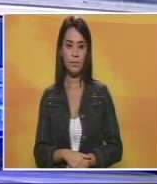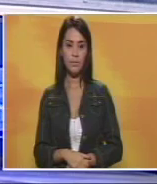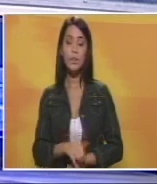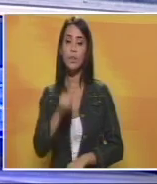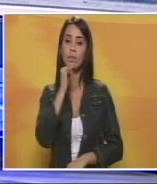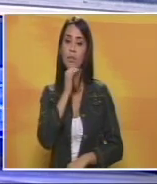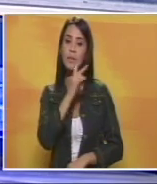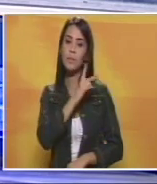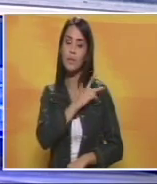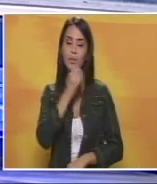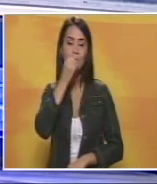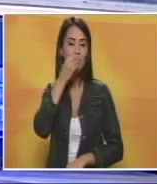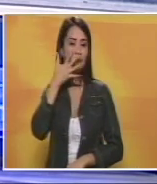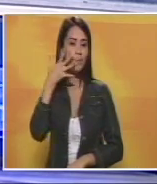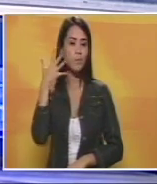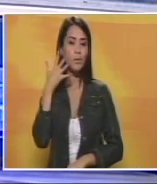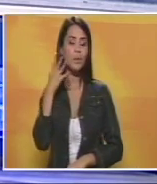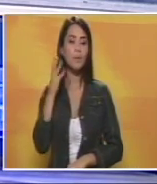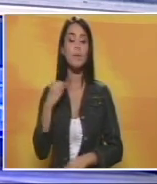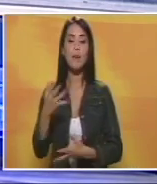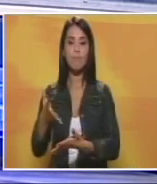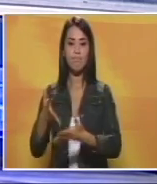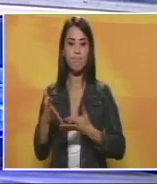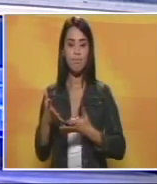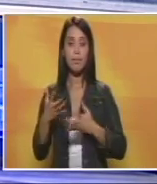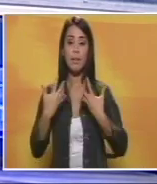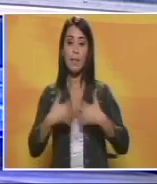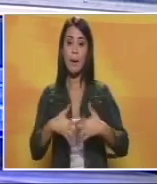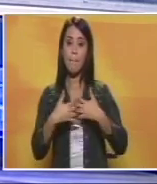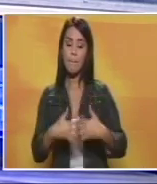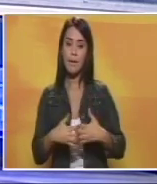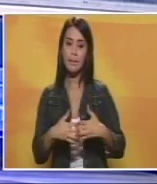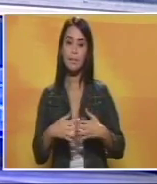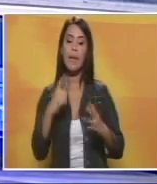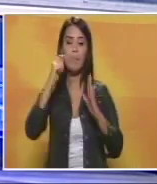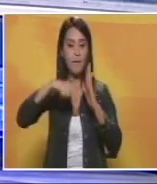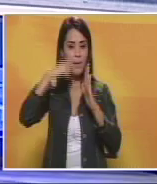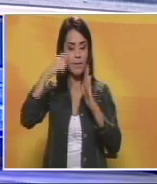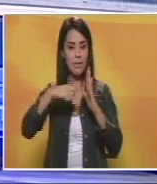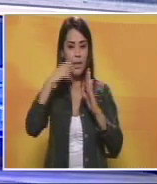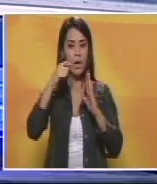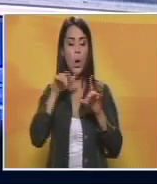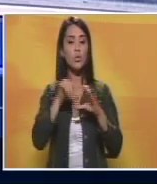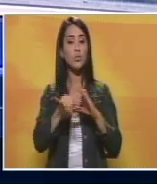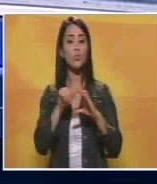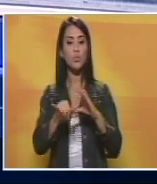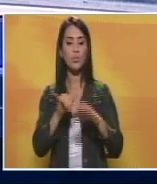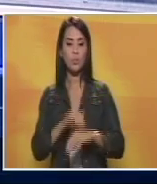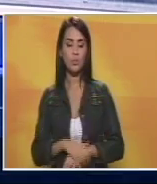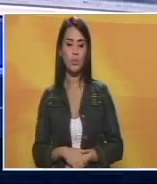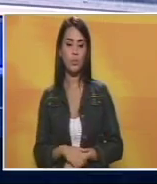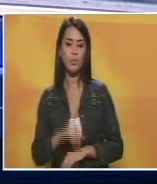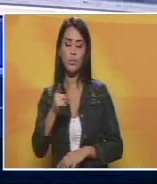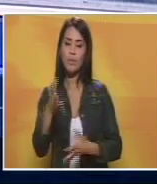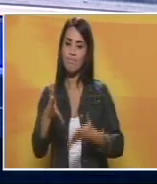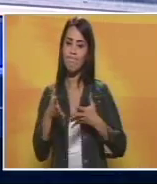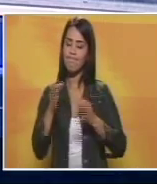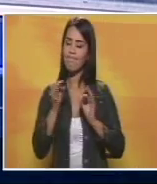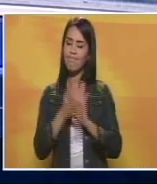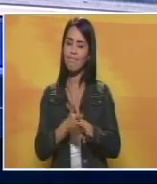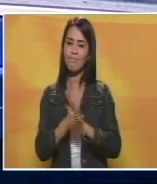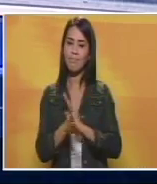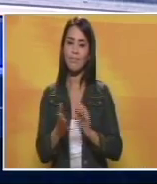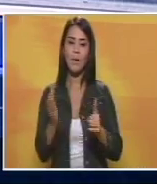Noticiero Venevisión se enorgullece en recibir por parte de la empresa de reproducciones de videos mundialmente conocida como YouTube el reconocimiento por